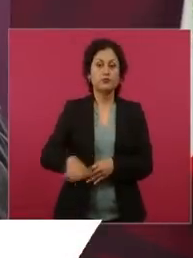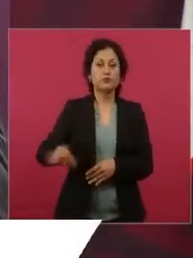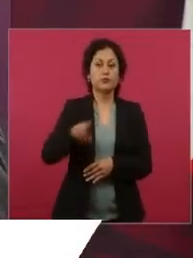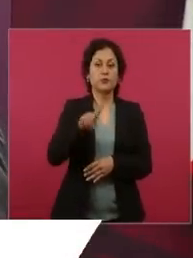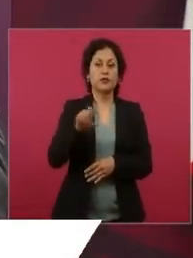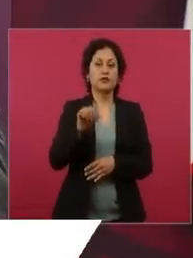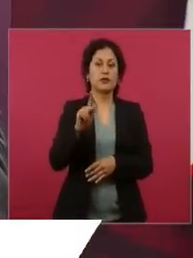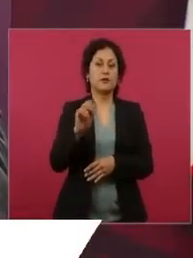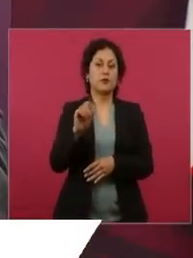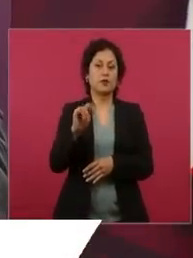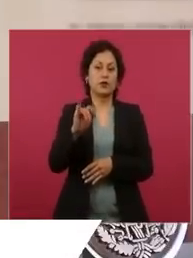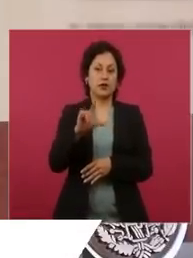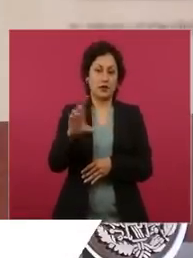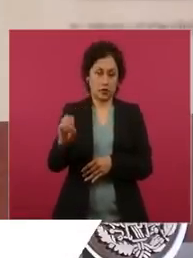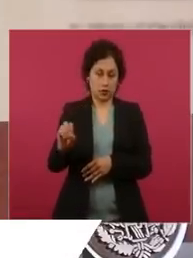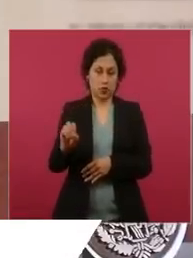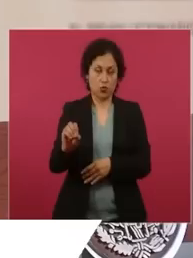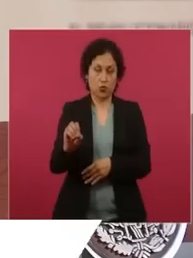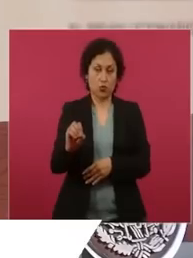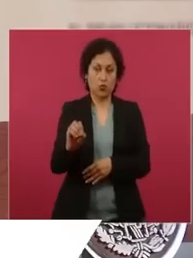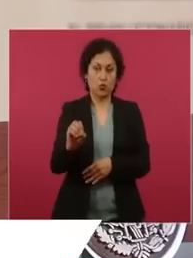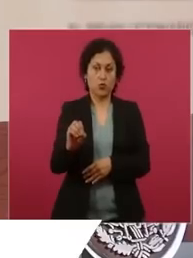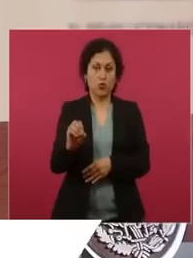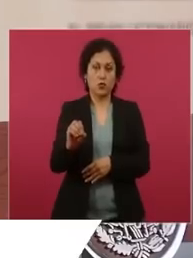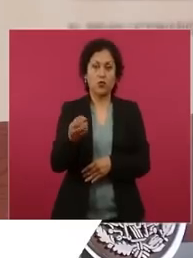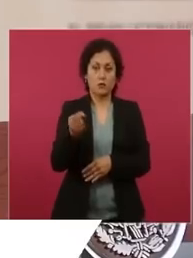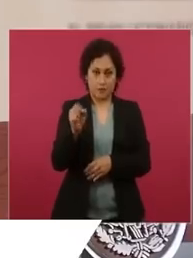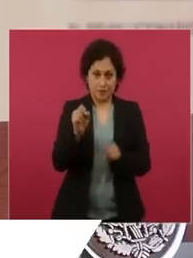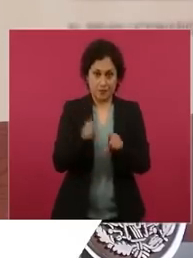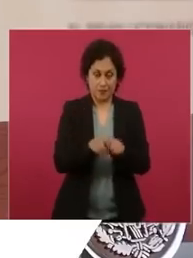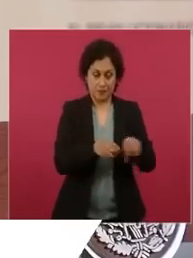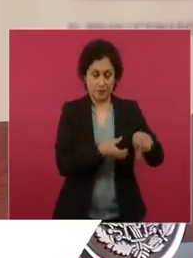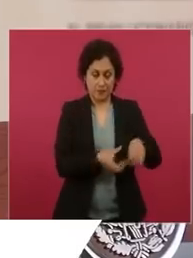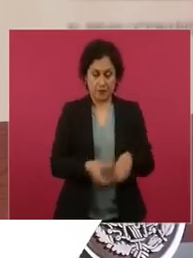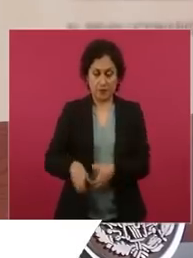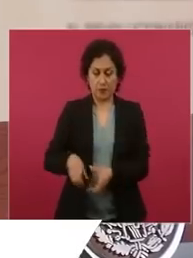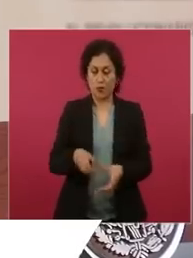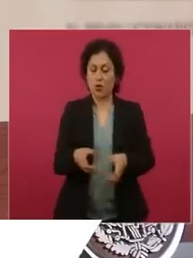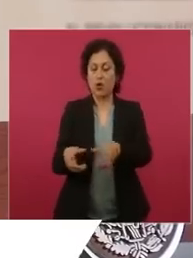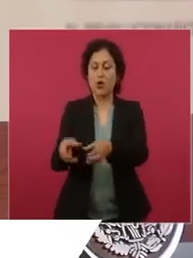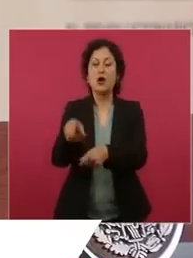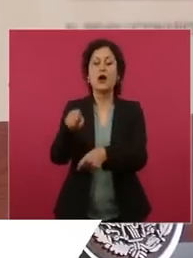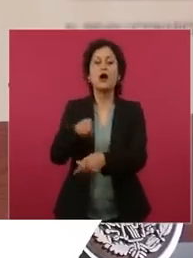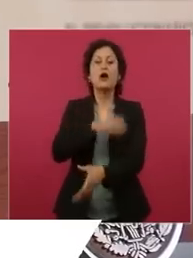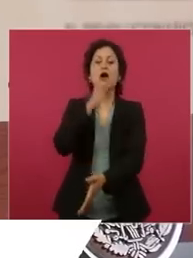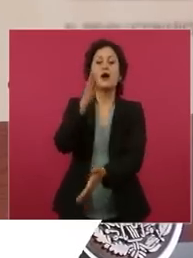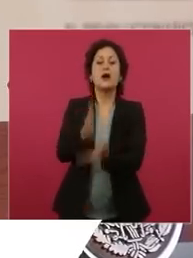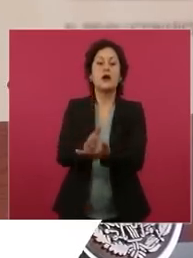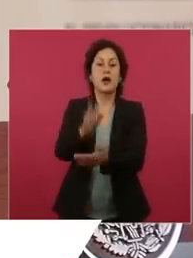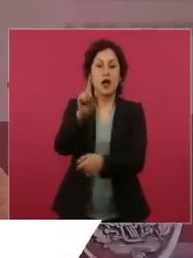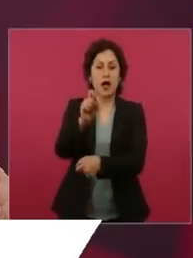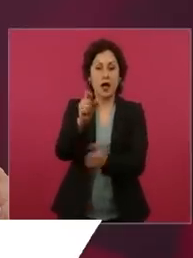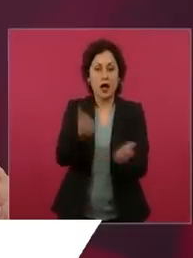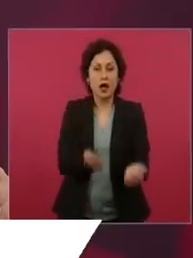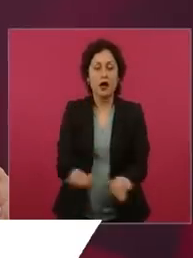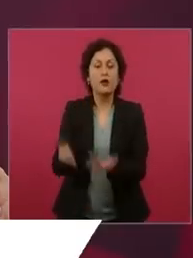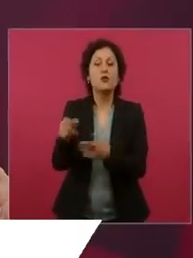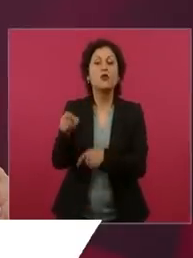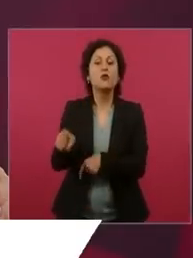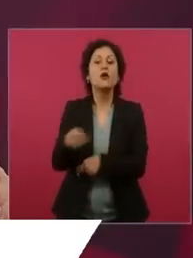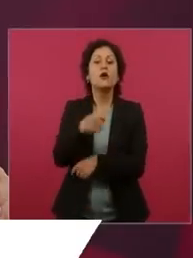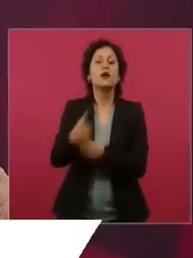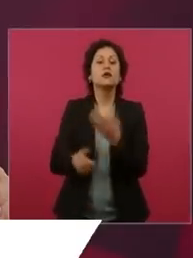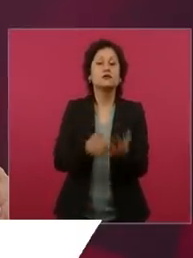pues ni modo que se le dé la vuelta a la página como si no hubiera existido cuando claramente existen violaciones